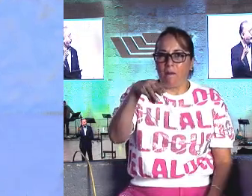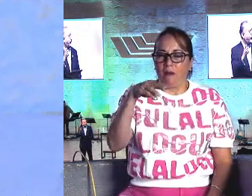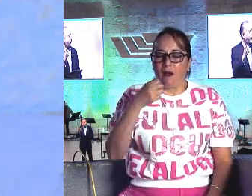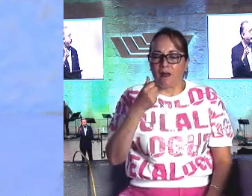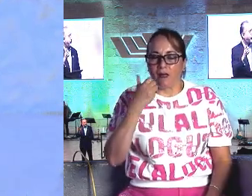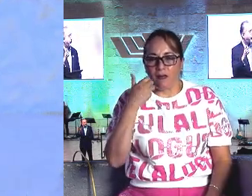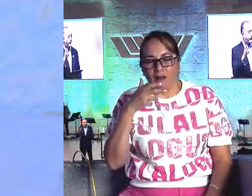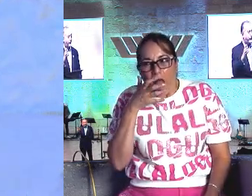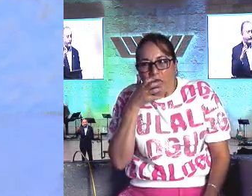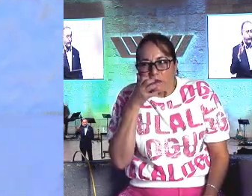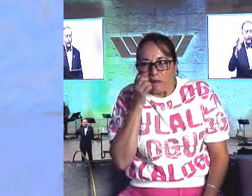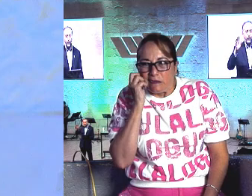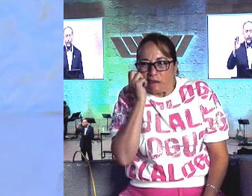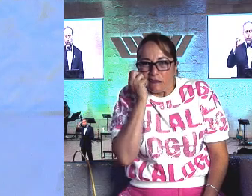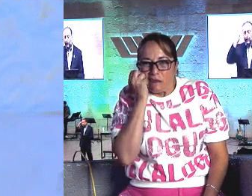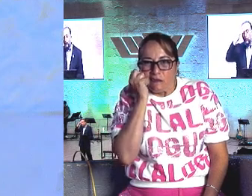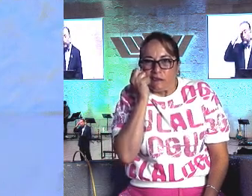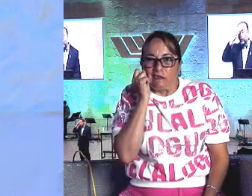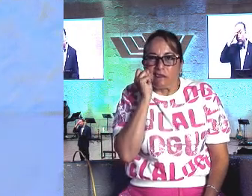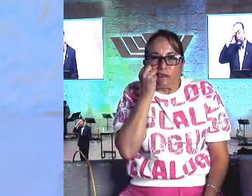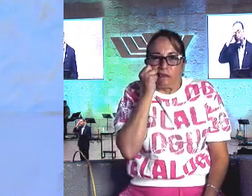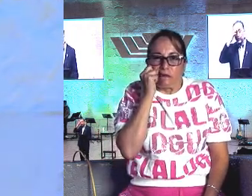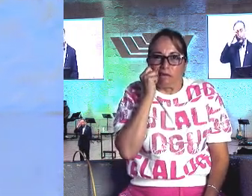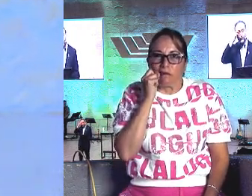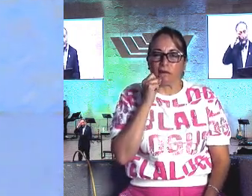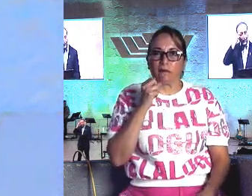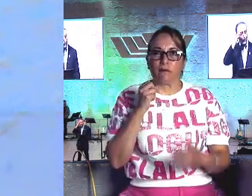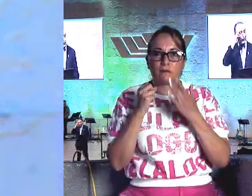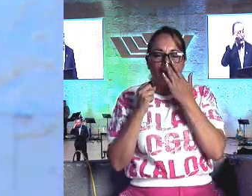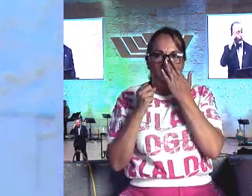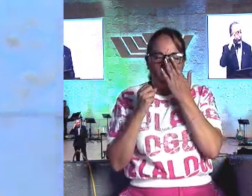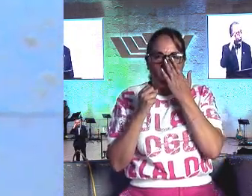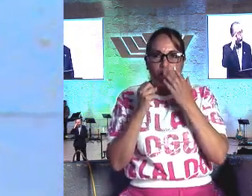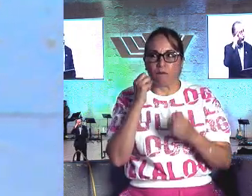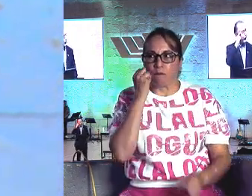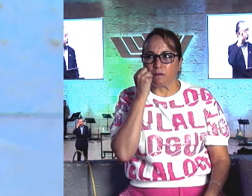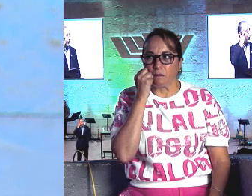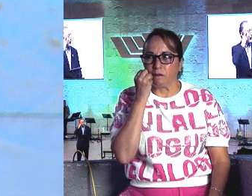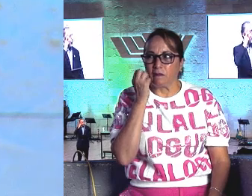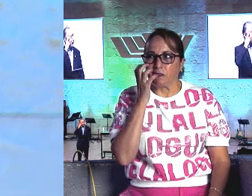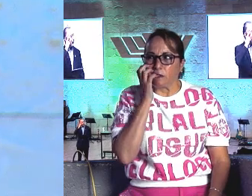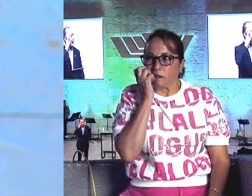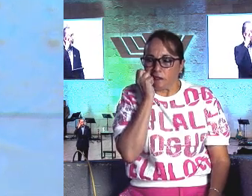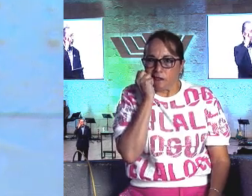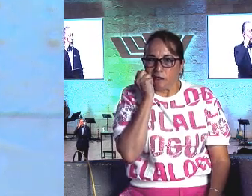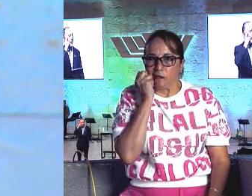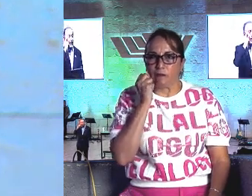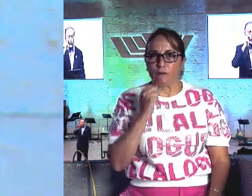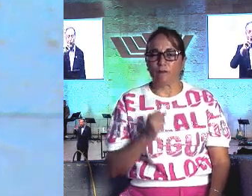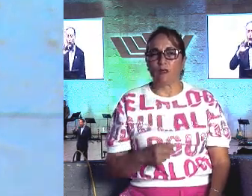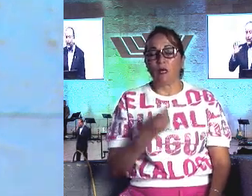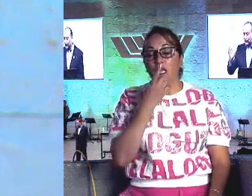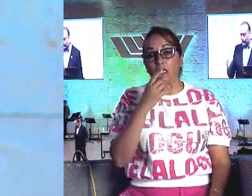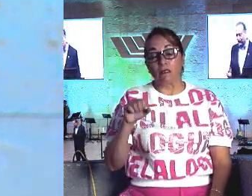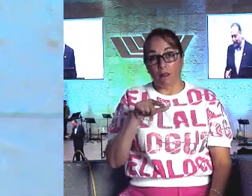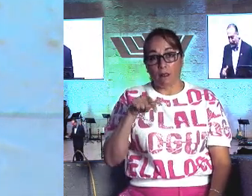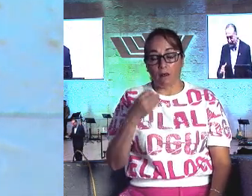ejemplo? Yo me acuerdo, hace varios años, nos invitaron a una fiesta de cumpleaños de un